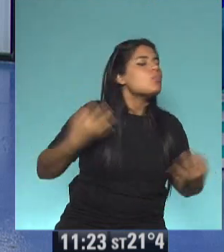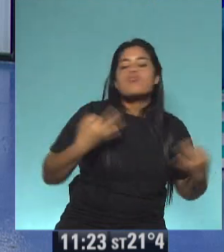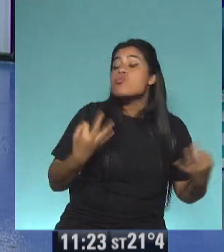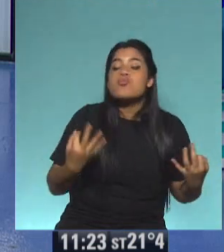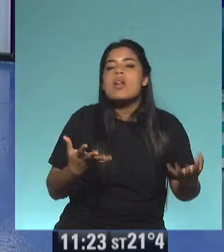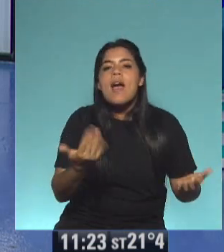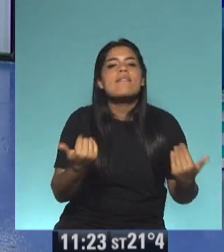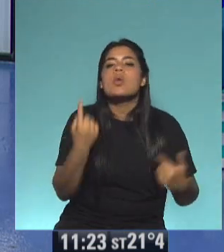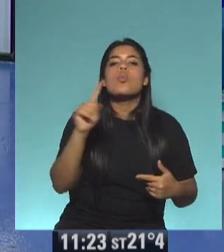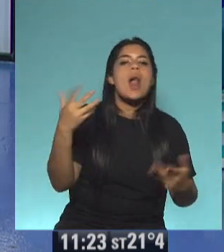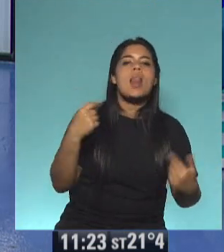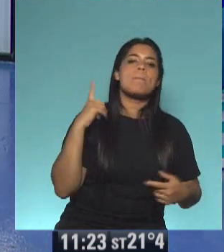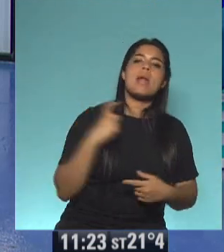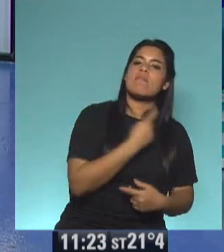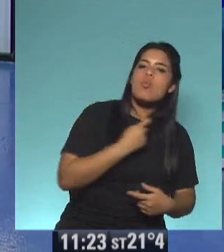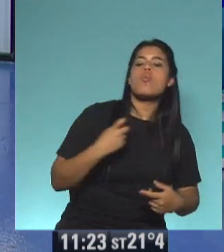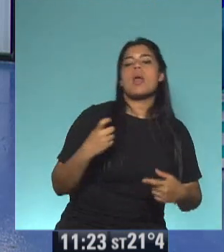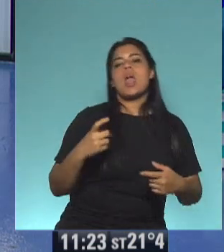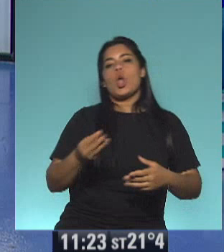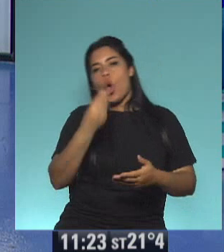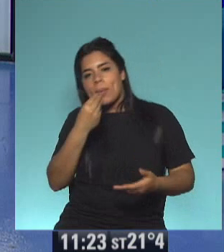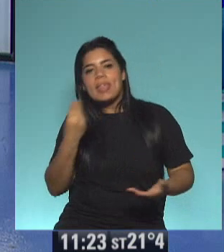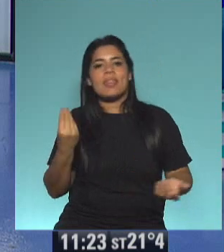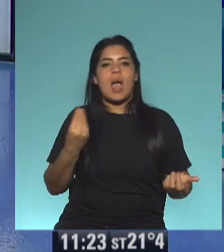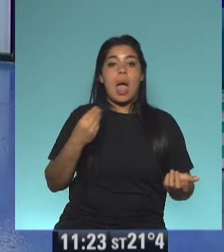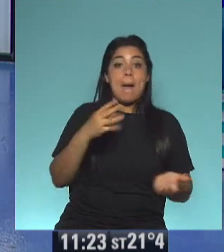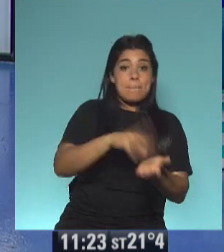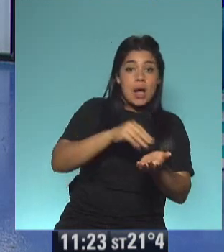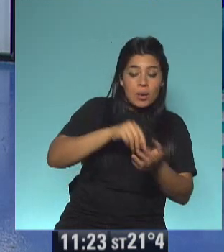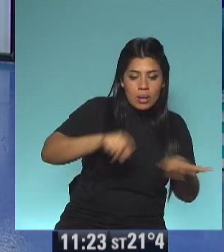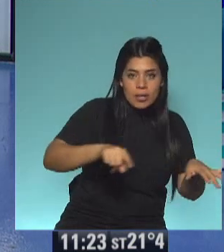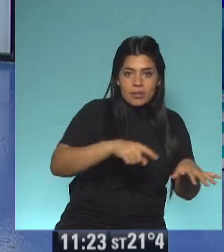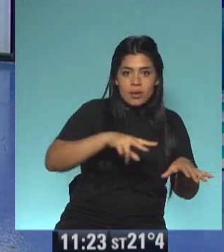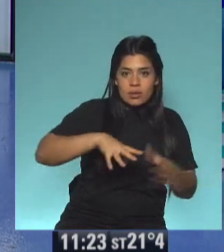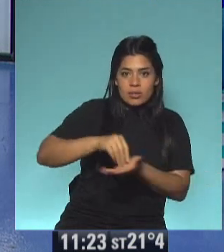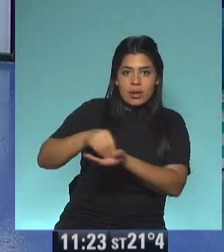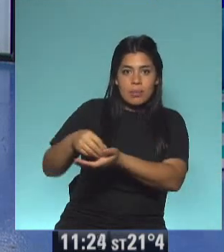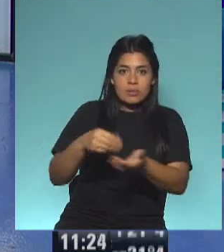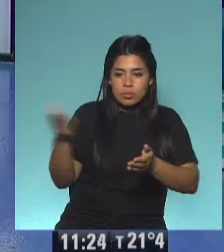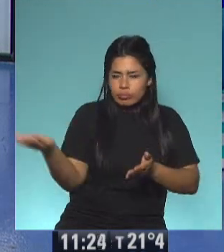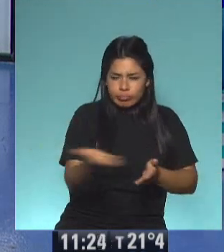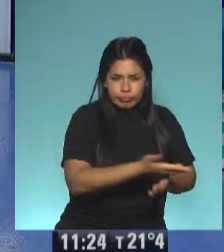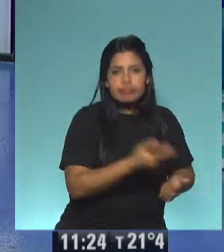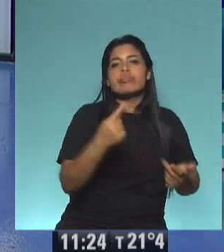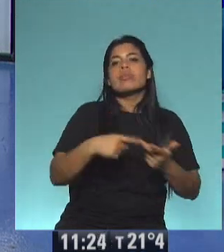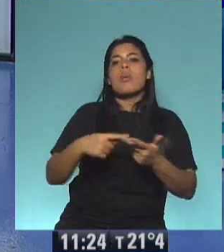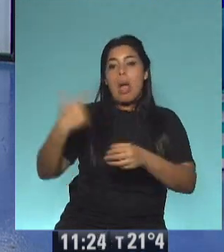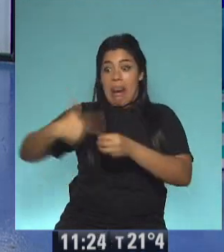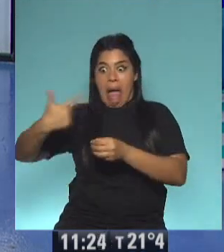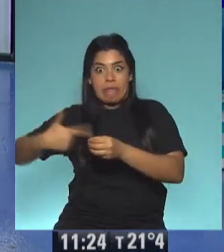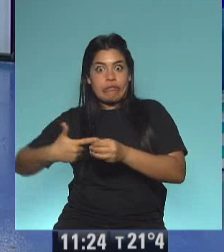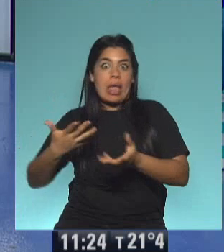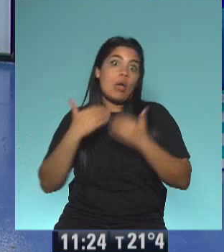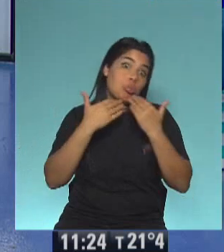De algún perfume, de alguna planta. El pasto recién cortado. La nafta de la estación de servicio. A ver,